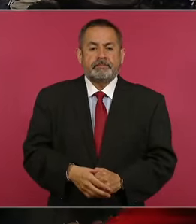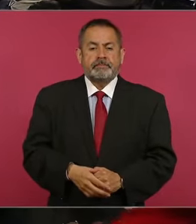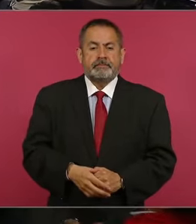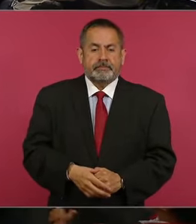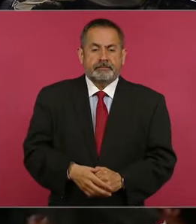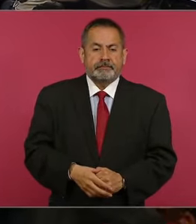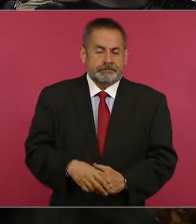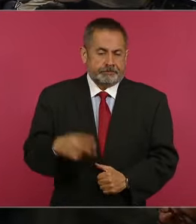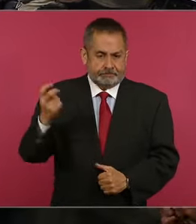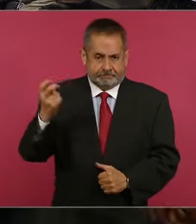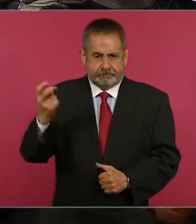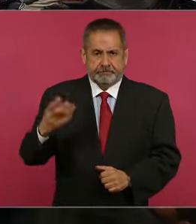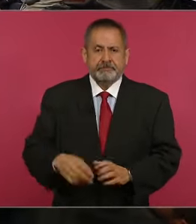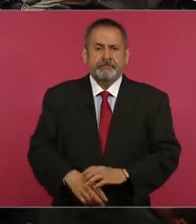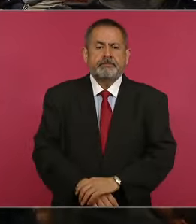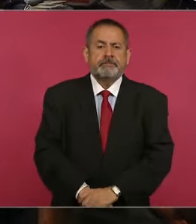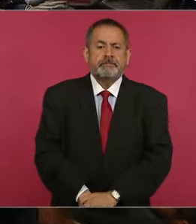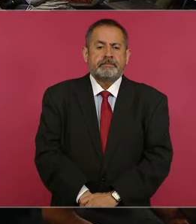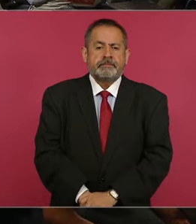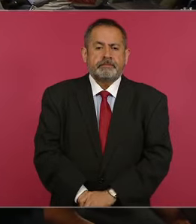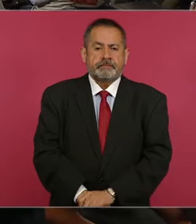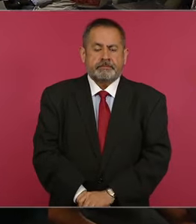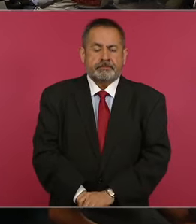Aquí está, es este.